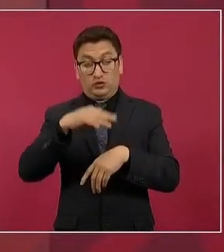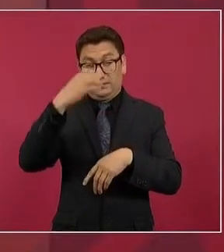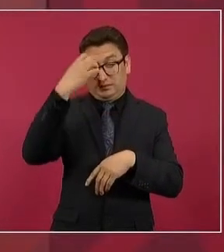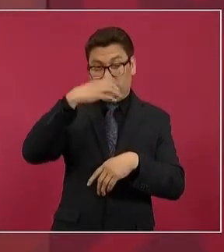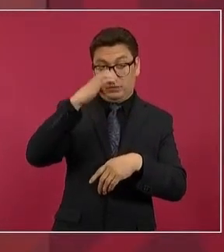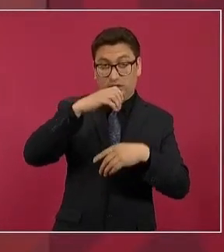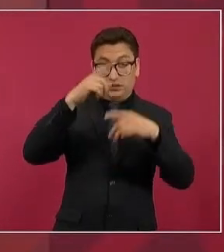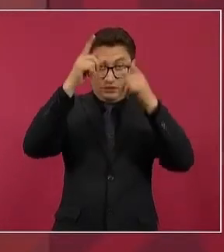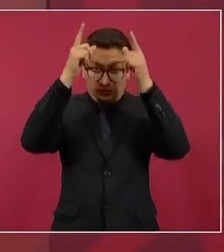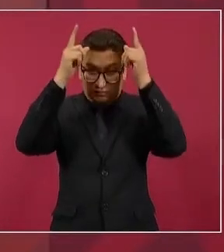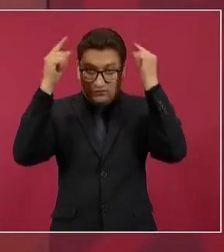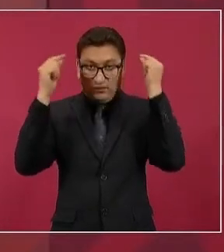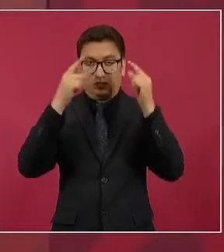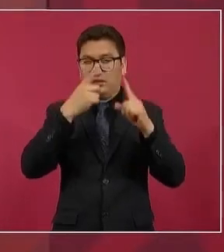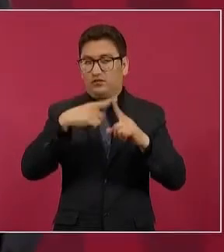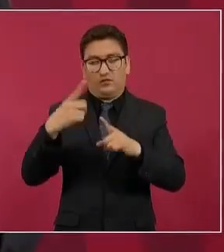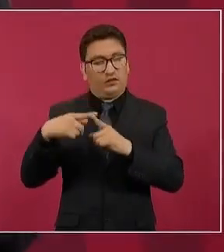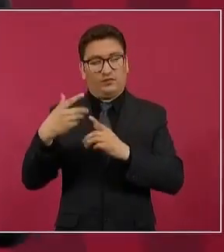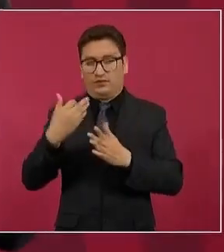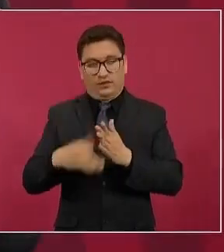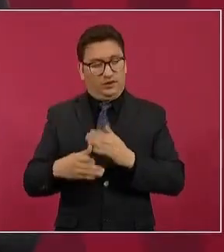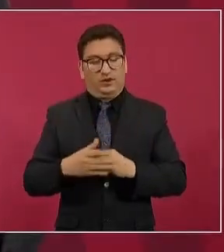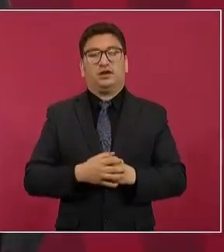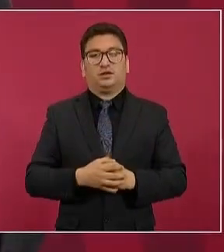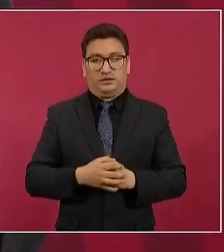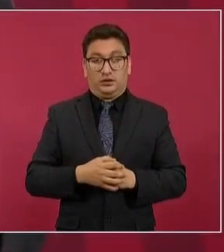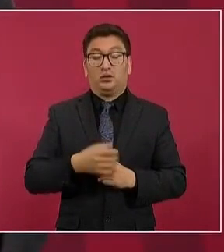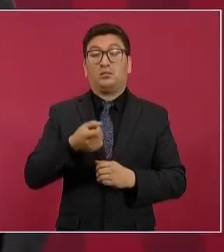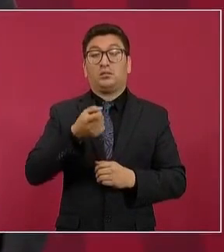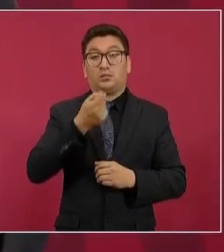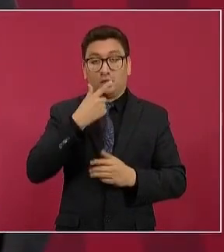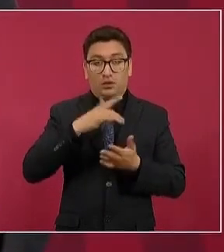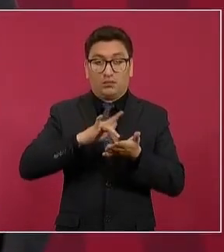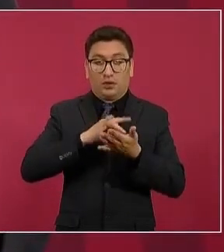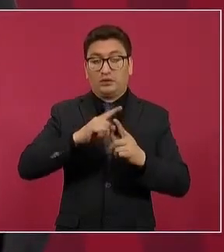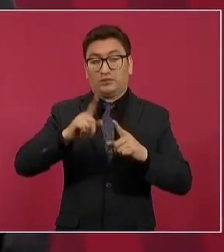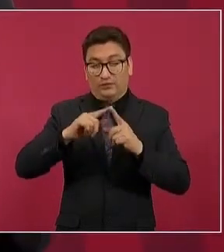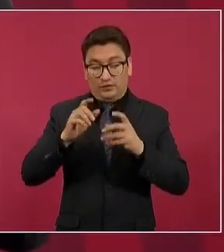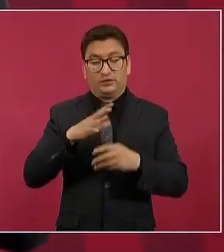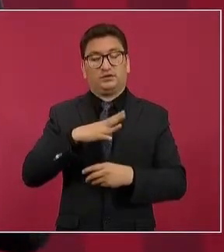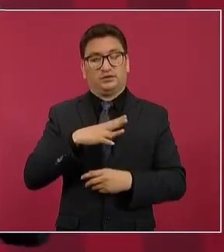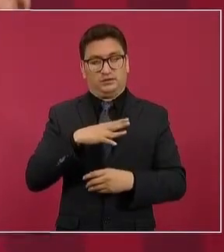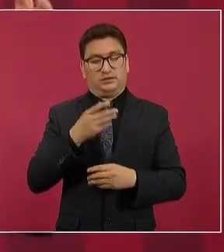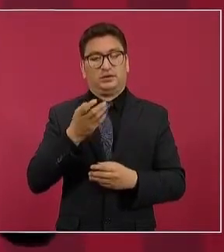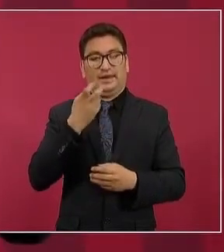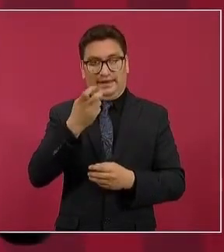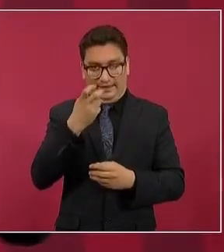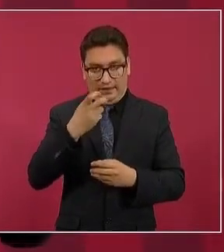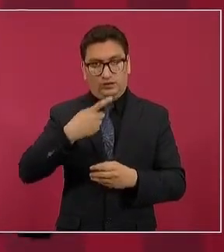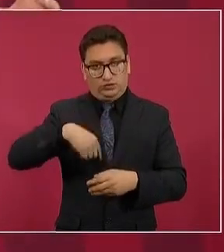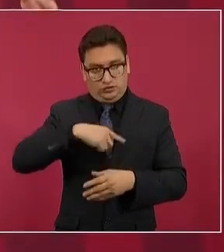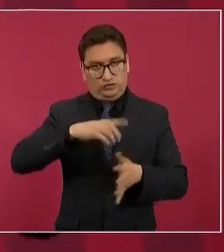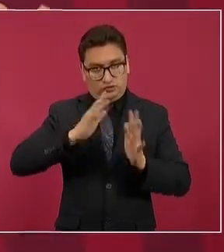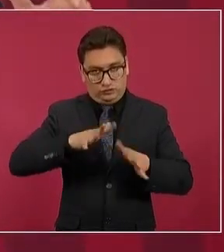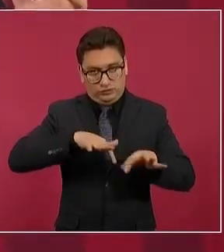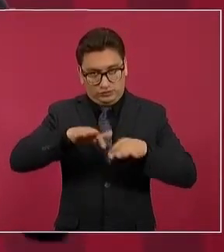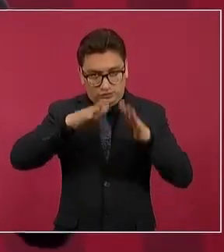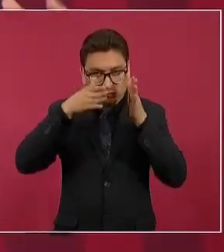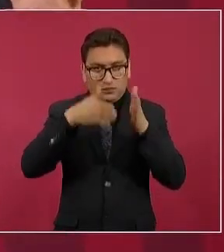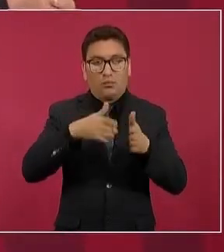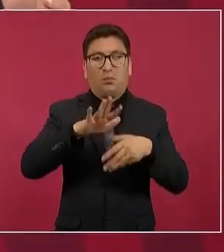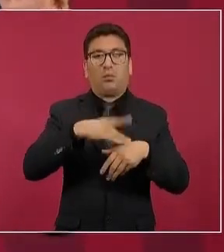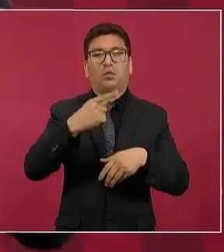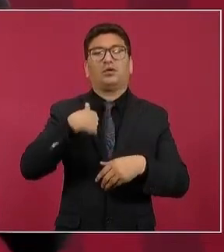las enfermeras, que no falten los medicamentos. O sea, en eso estamos, porque queremos dejar